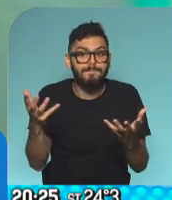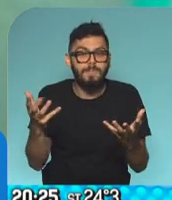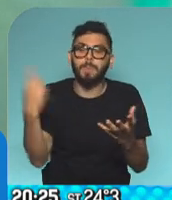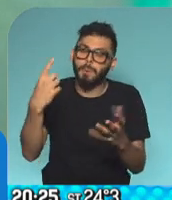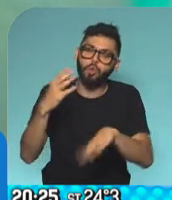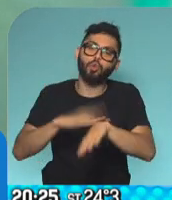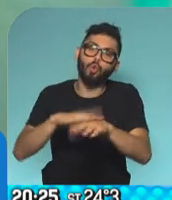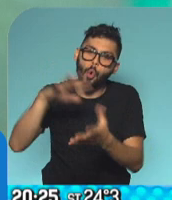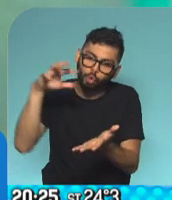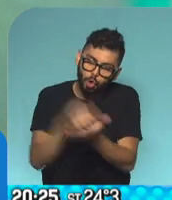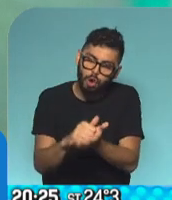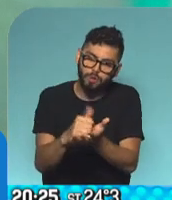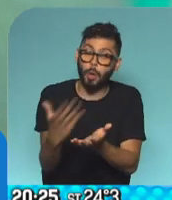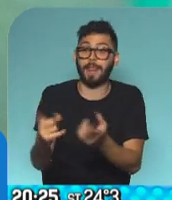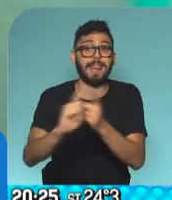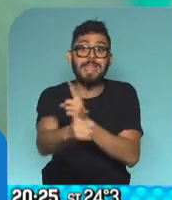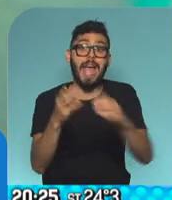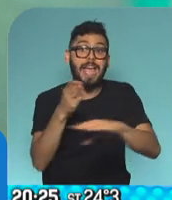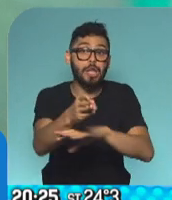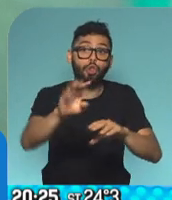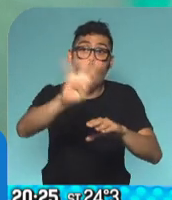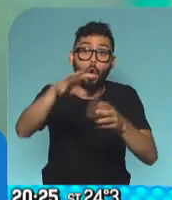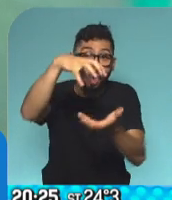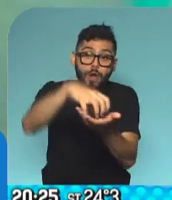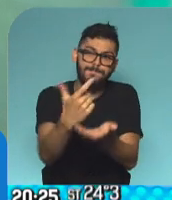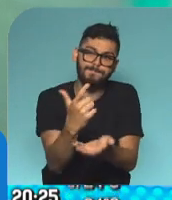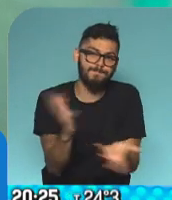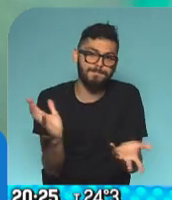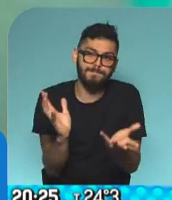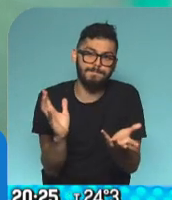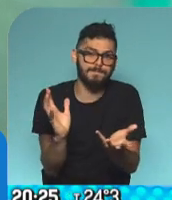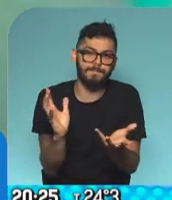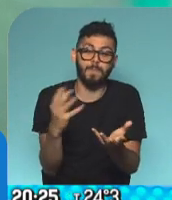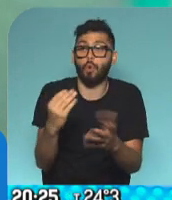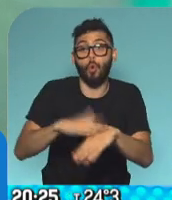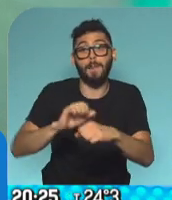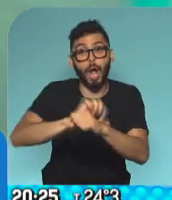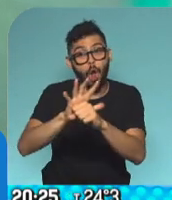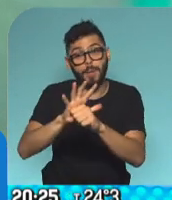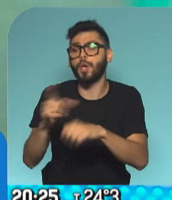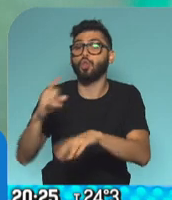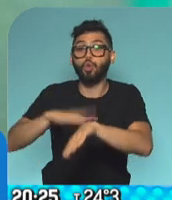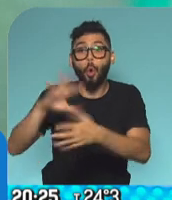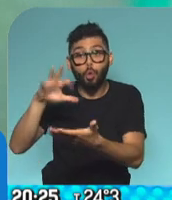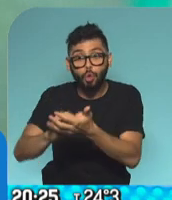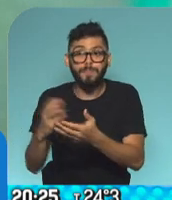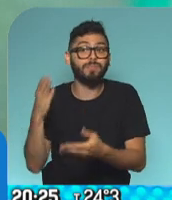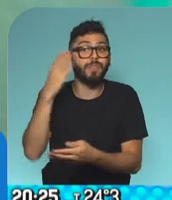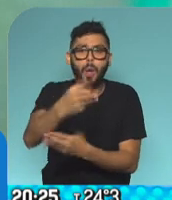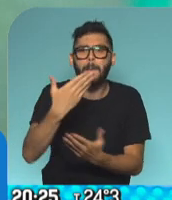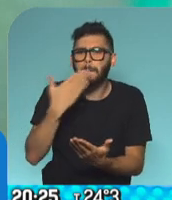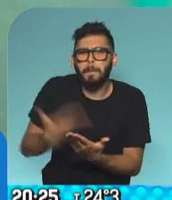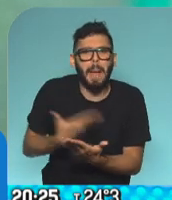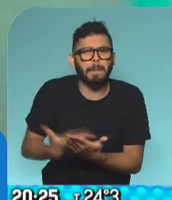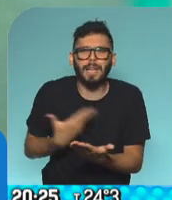sacar un turno porque obviamente no puede ir directamente no tenemos demanda espontánea en nuestras oficinas por el cob y sacó un turno y se presenta con todo